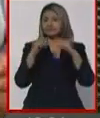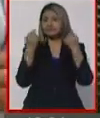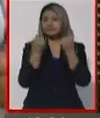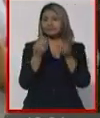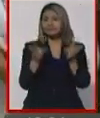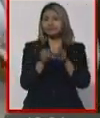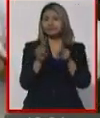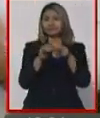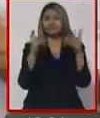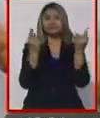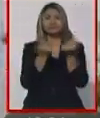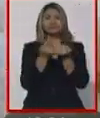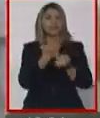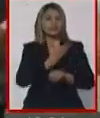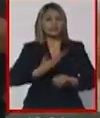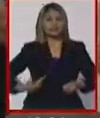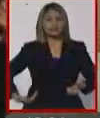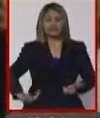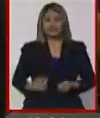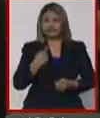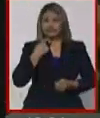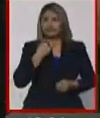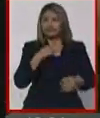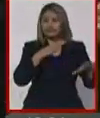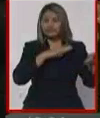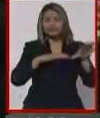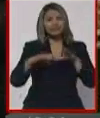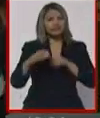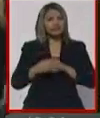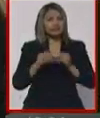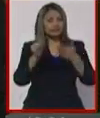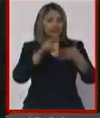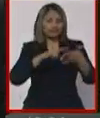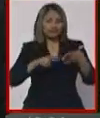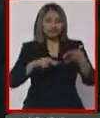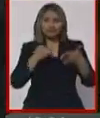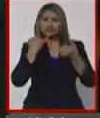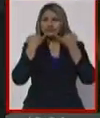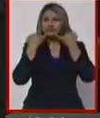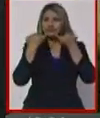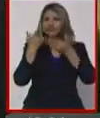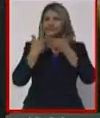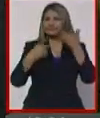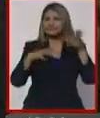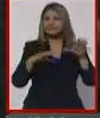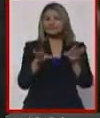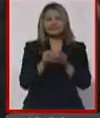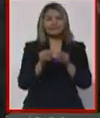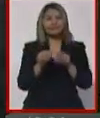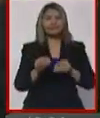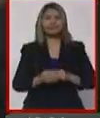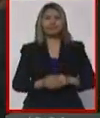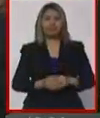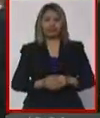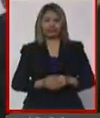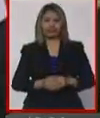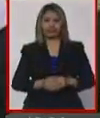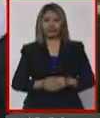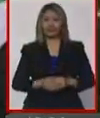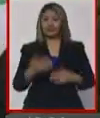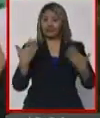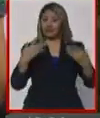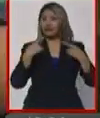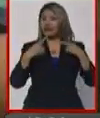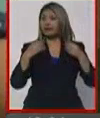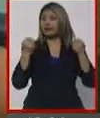Asamblea Departamental, donde el presidente de la Asamblea está realizando la lectura del manifiesto que realizaron en esta reunión. Es que